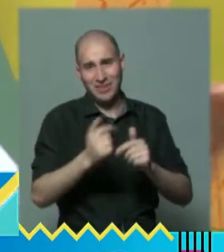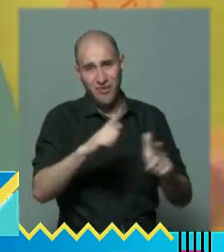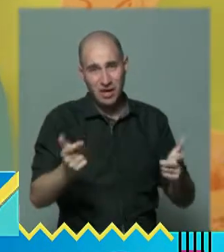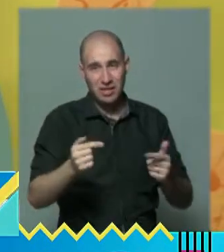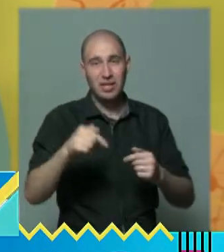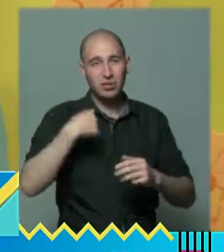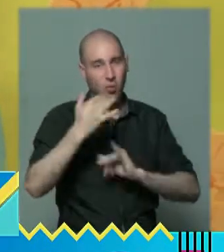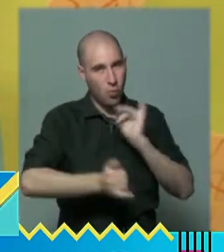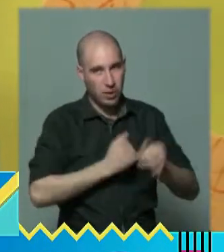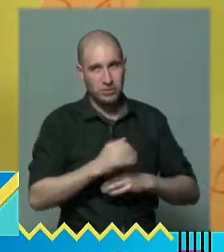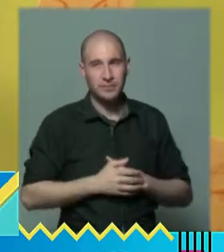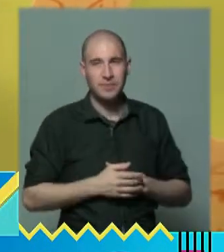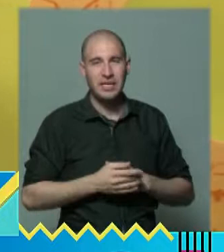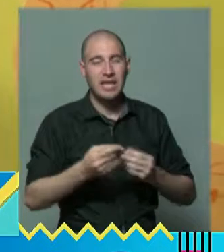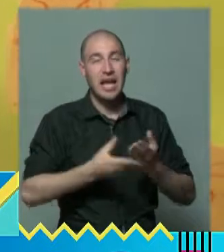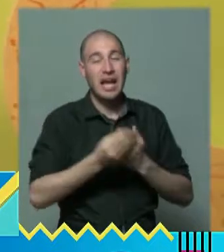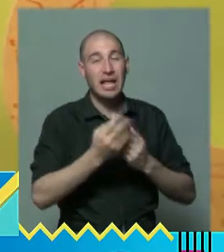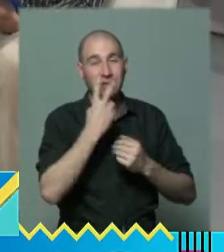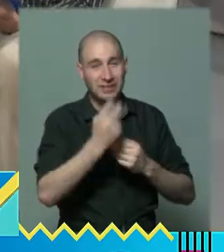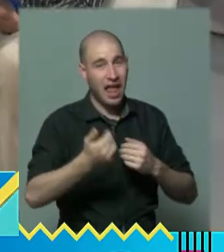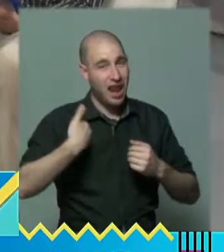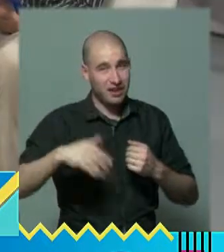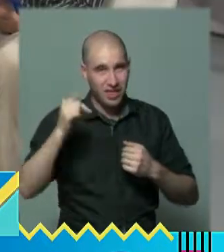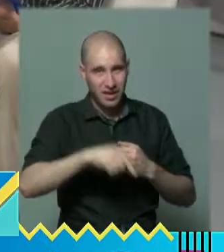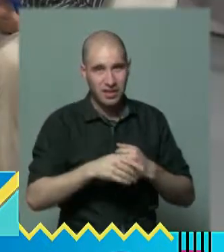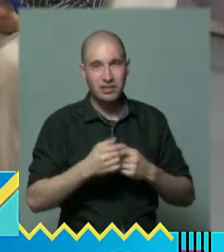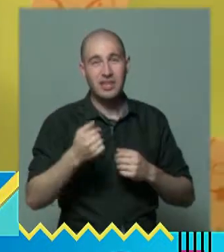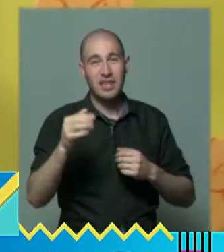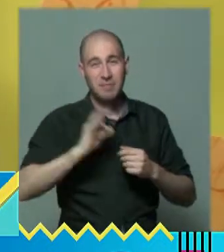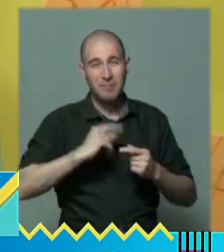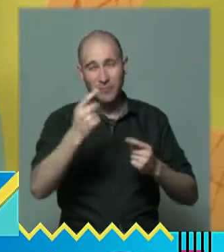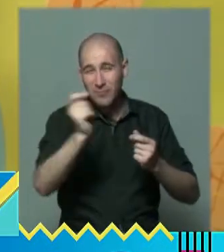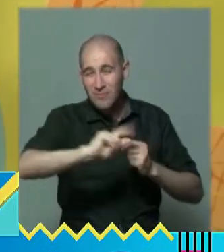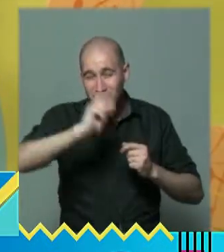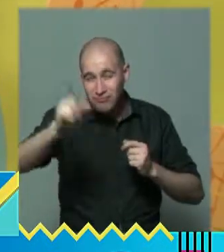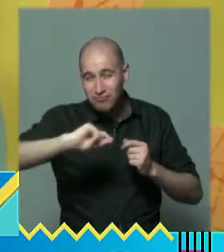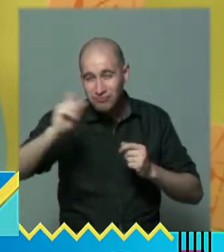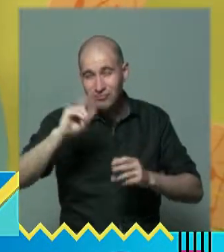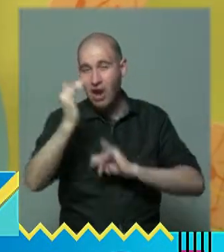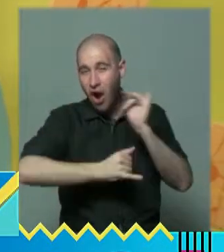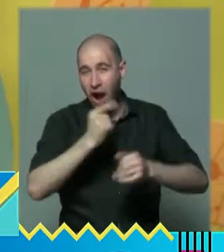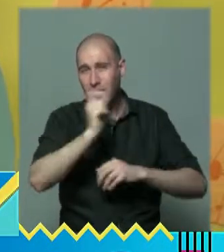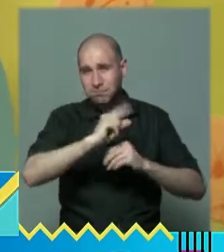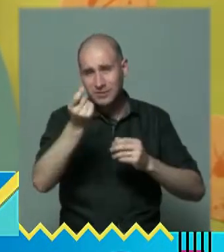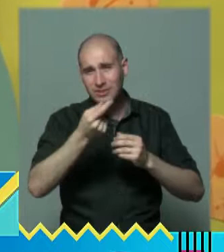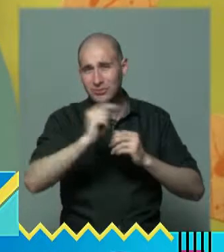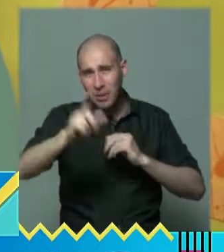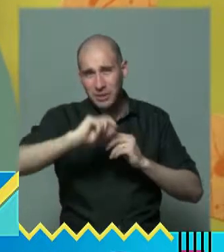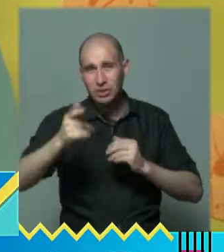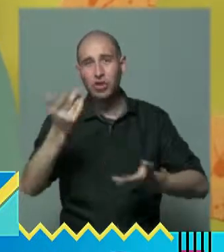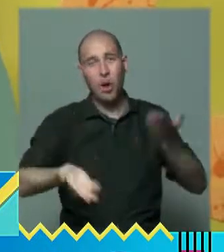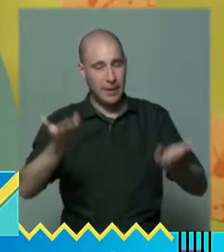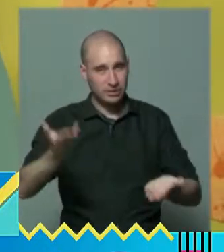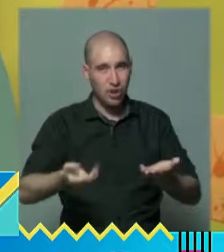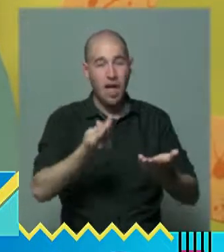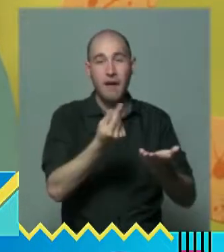yo le explico más. Sí. La canasta energética de Argentina, después de todos los tarifazos que hemos hablado y todos los ajustes que estamos hablando, cuando nosotros comparamos